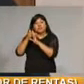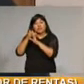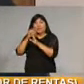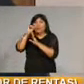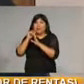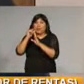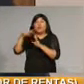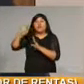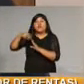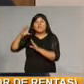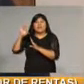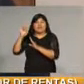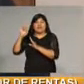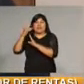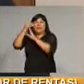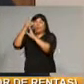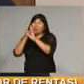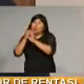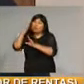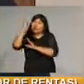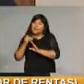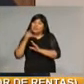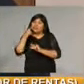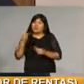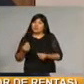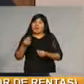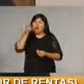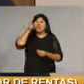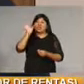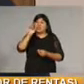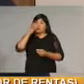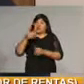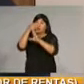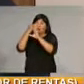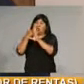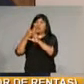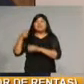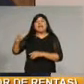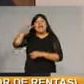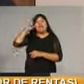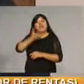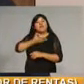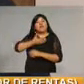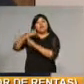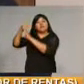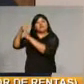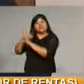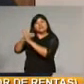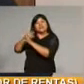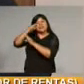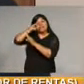noviembre de diciembre hasta un 80 por ciento y enero y febrero hasta un 70 por ciento de reducción de los